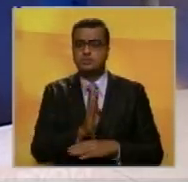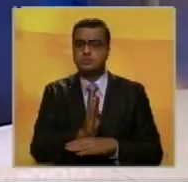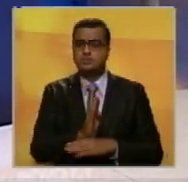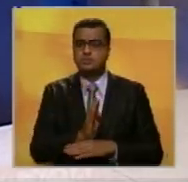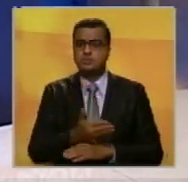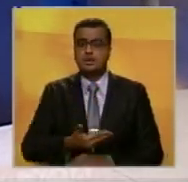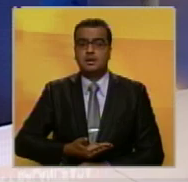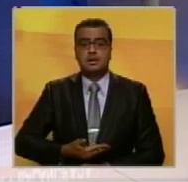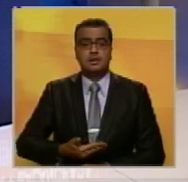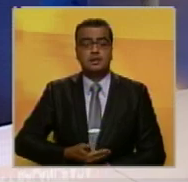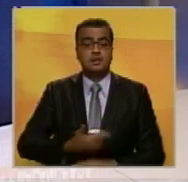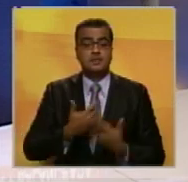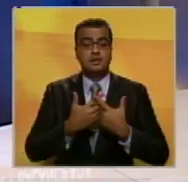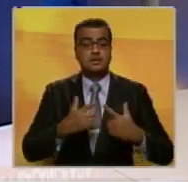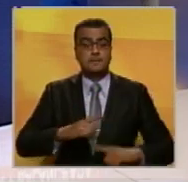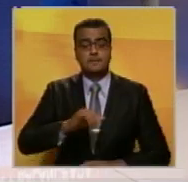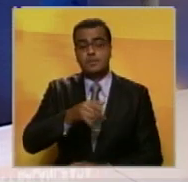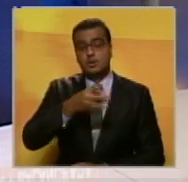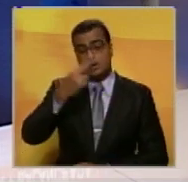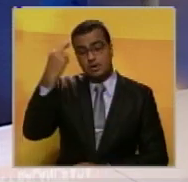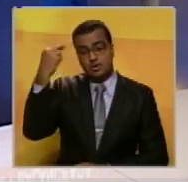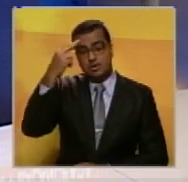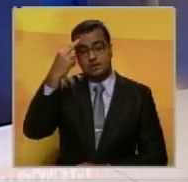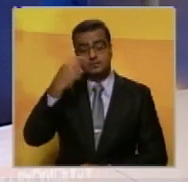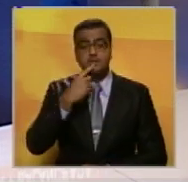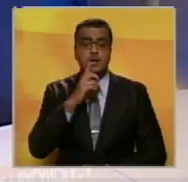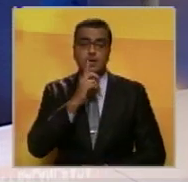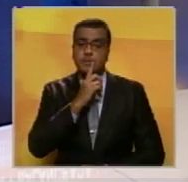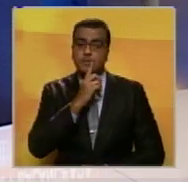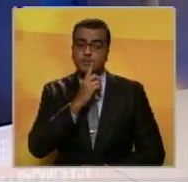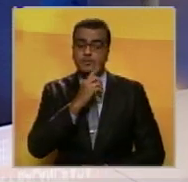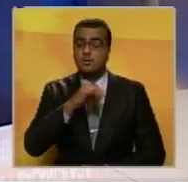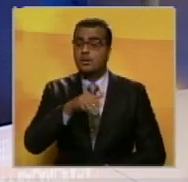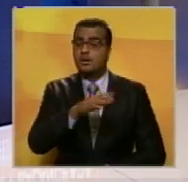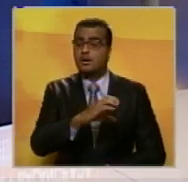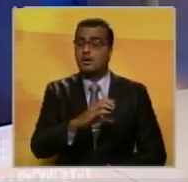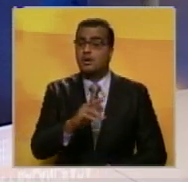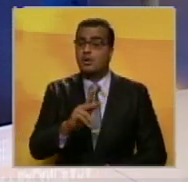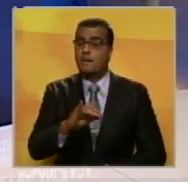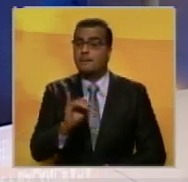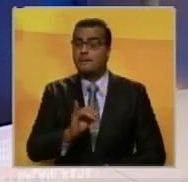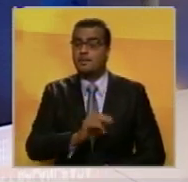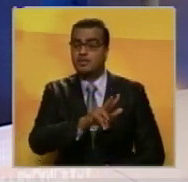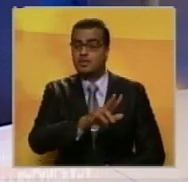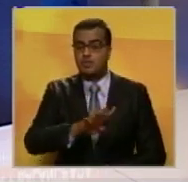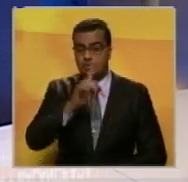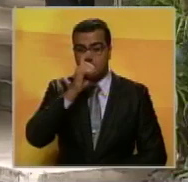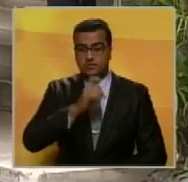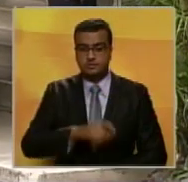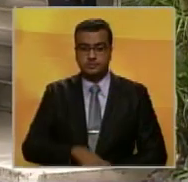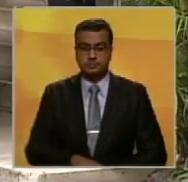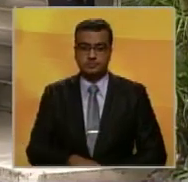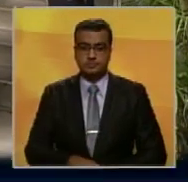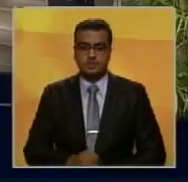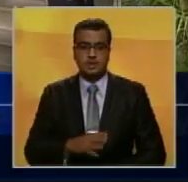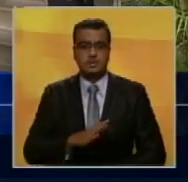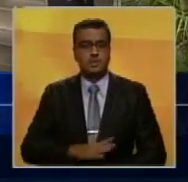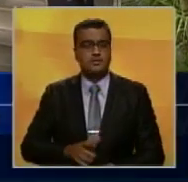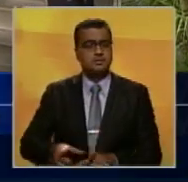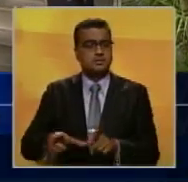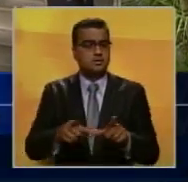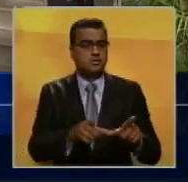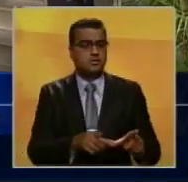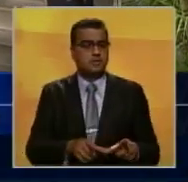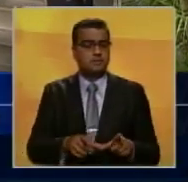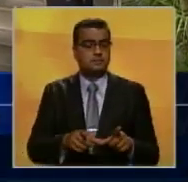despacho del alcalde del municipio Libertador, Jorge Rodríguez, identificado como Juan Carlos Páez, de 34 años de edad. Páez se encontraba en el sector